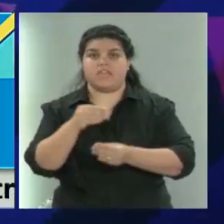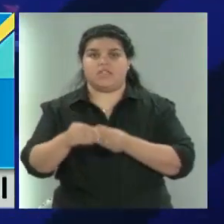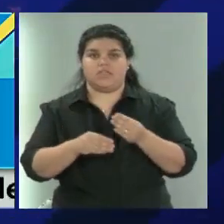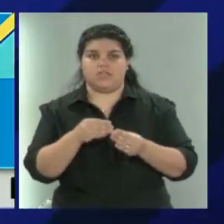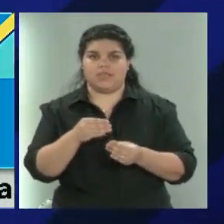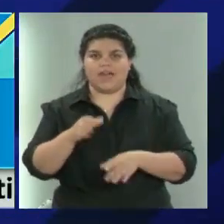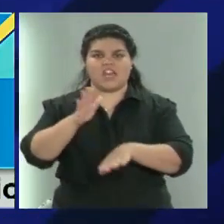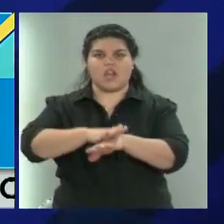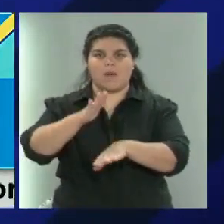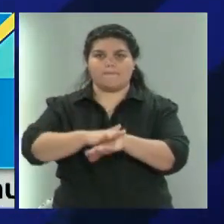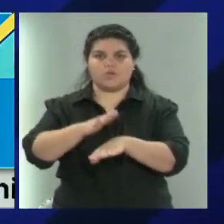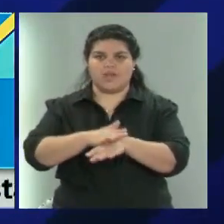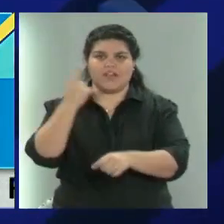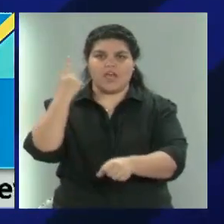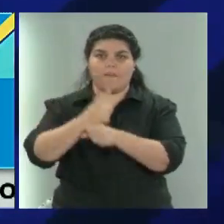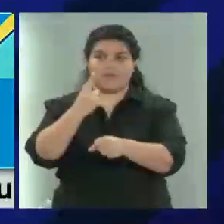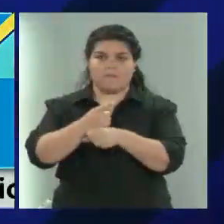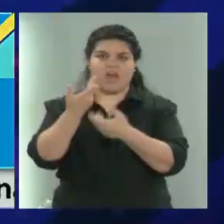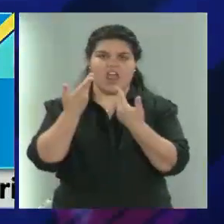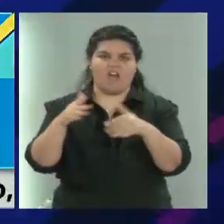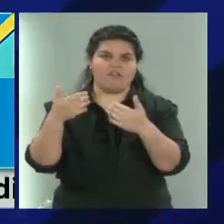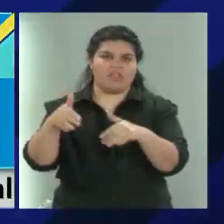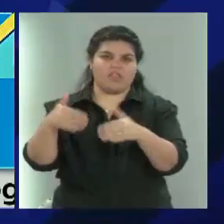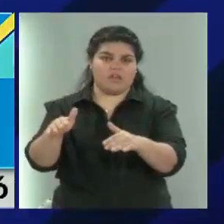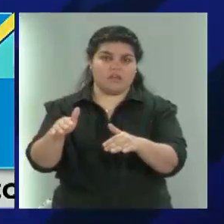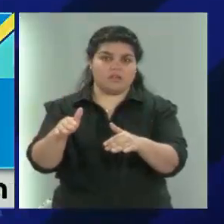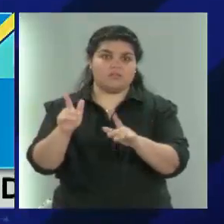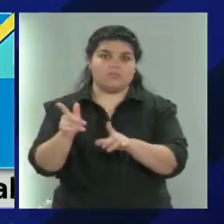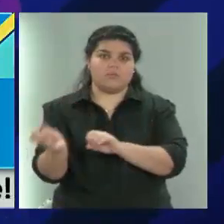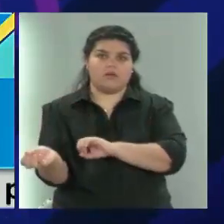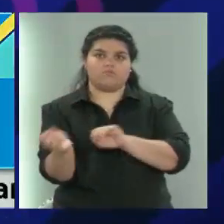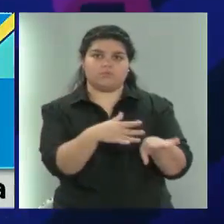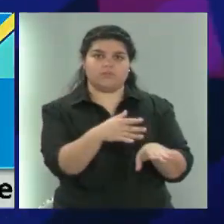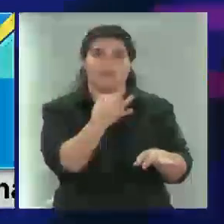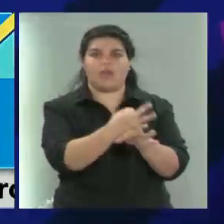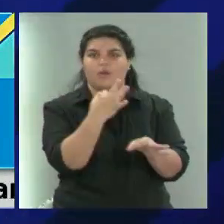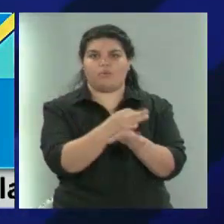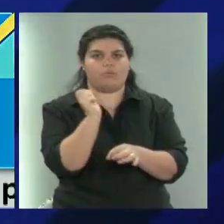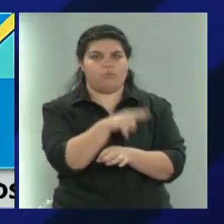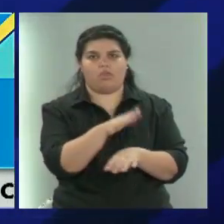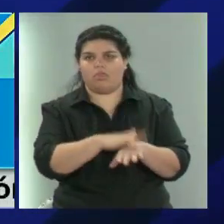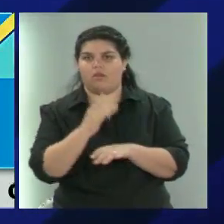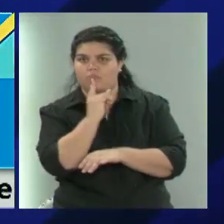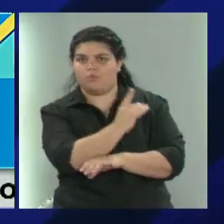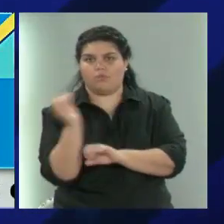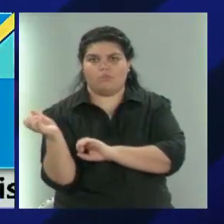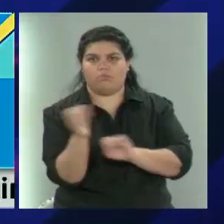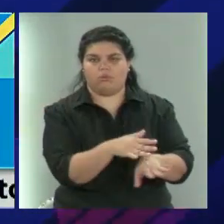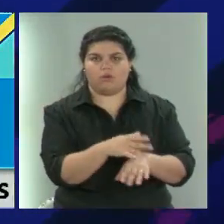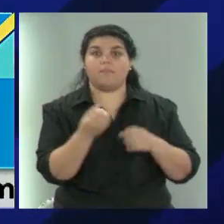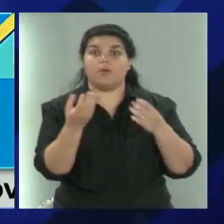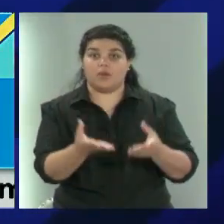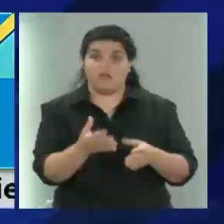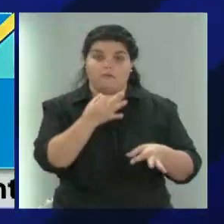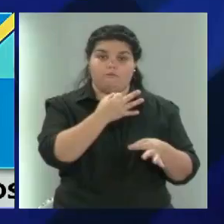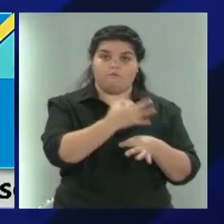su responsabilidad primaria educativa, bueno, va sumando, alguien se tiene que hacer cargo, ¿no? Porque si no se arma una alianza entre la